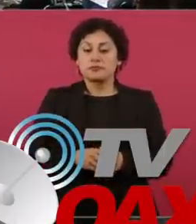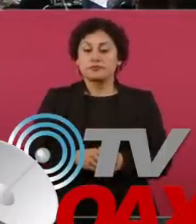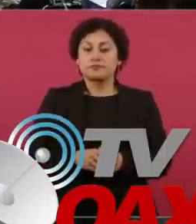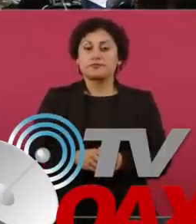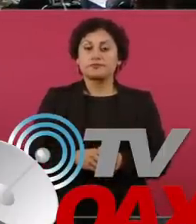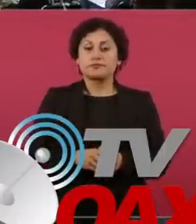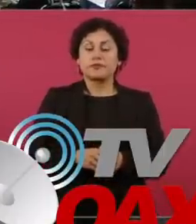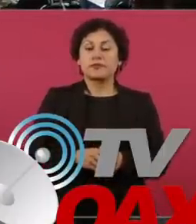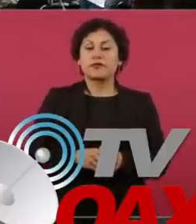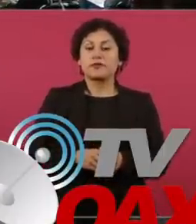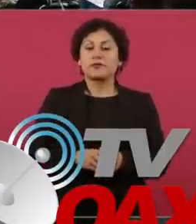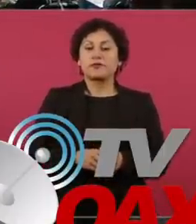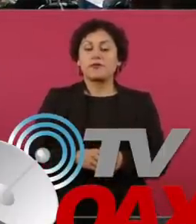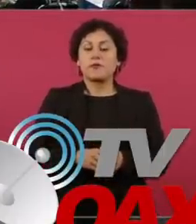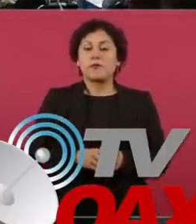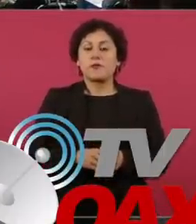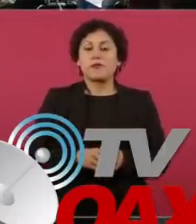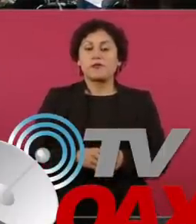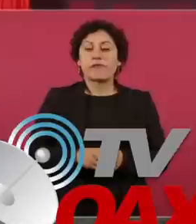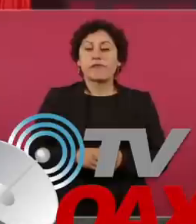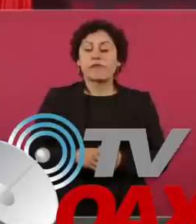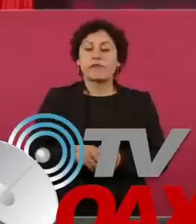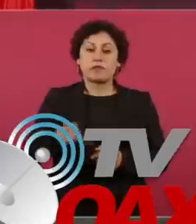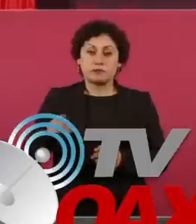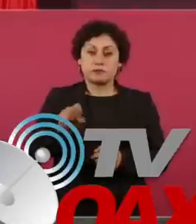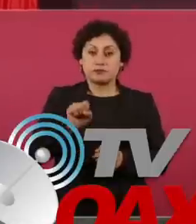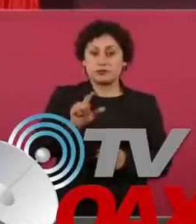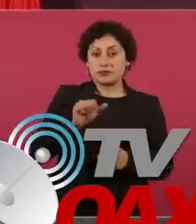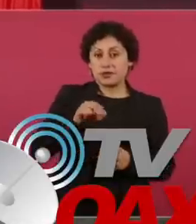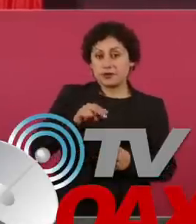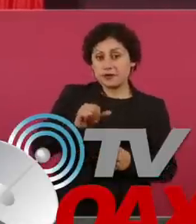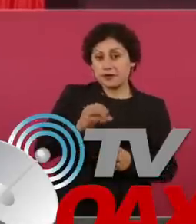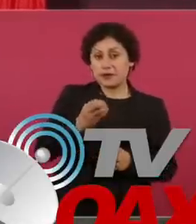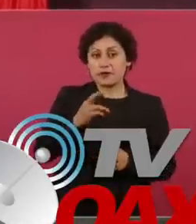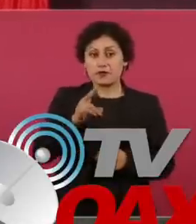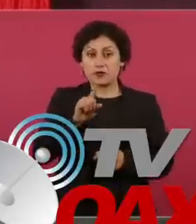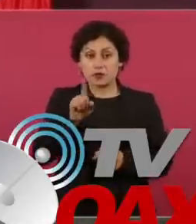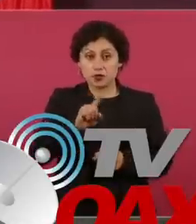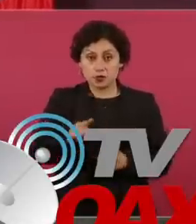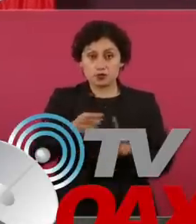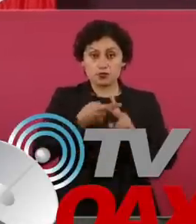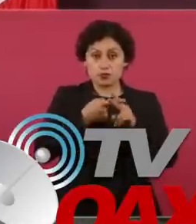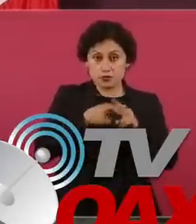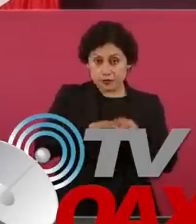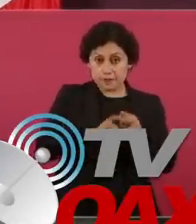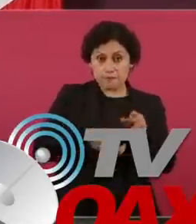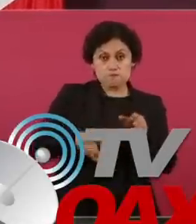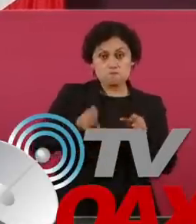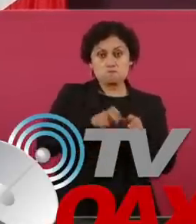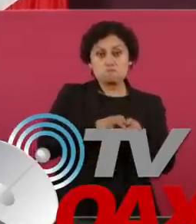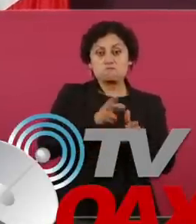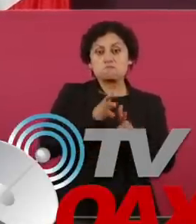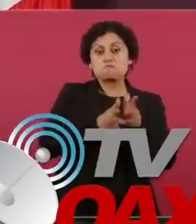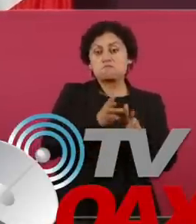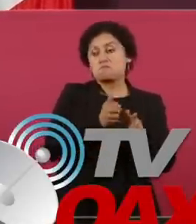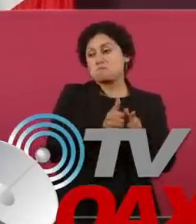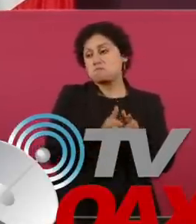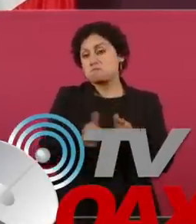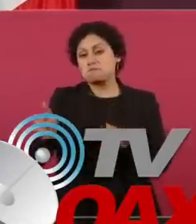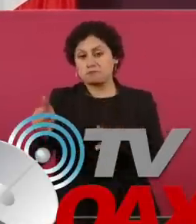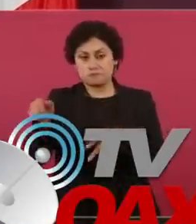Vamos a salir de Salina Cruz. Vamos a salir de Salina Cruz.